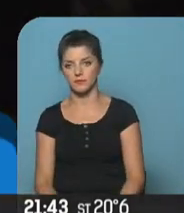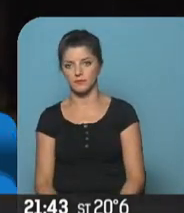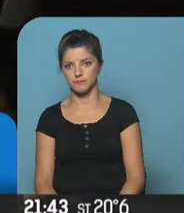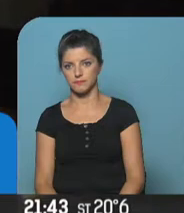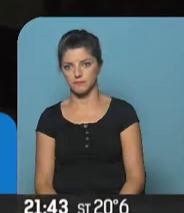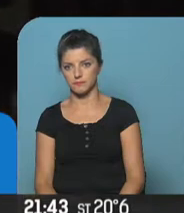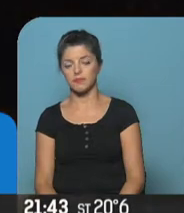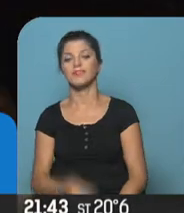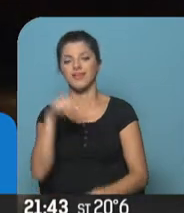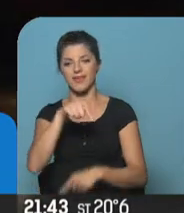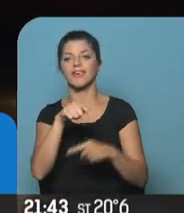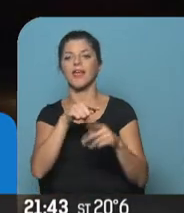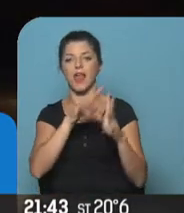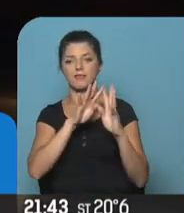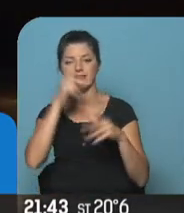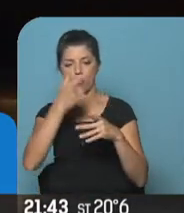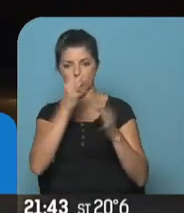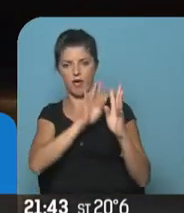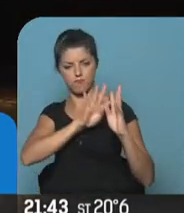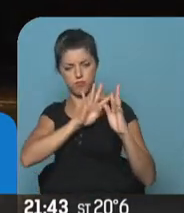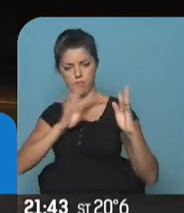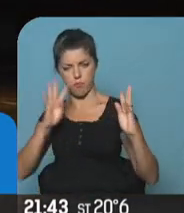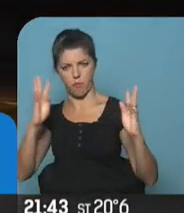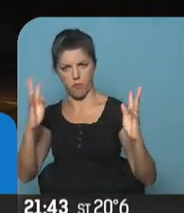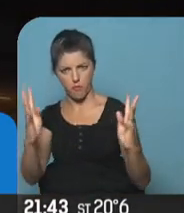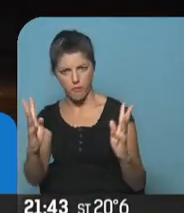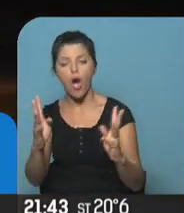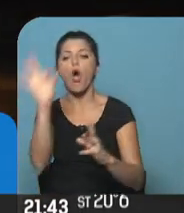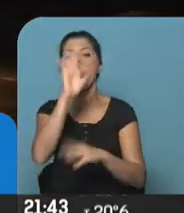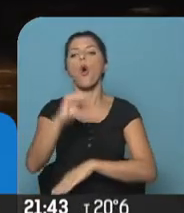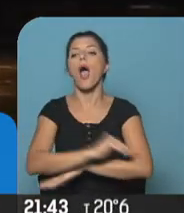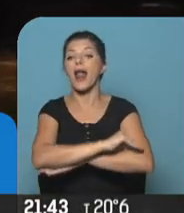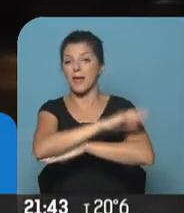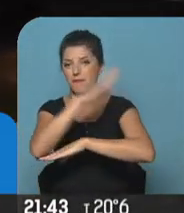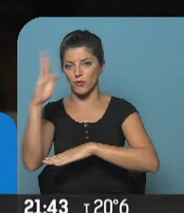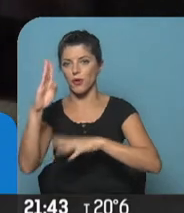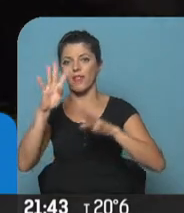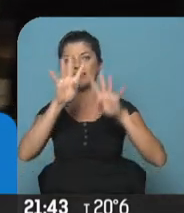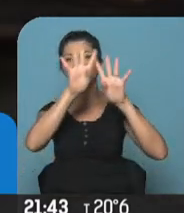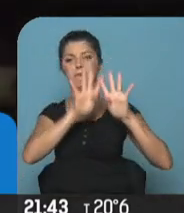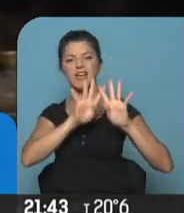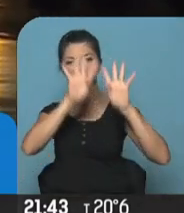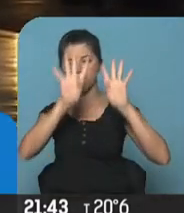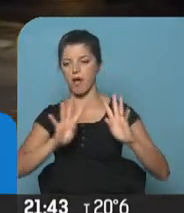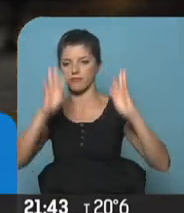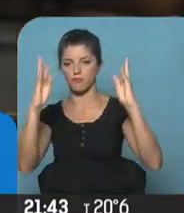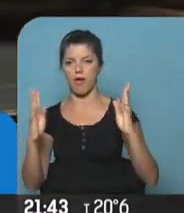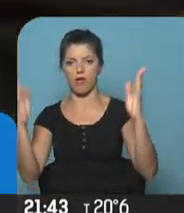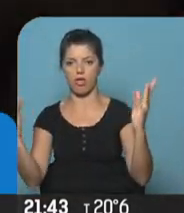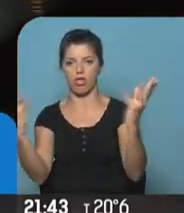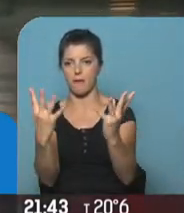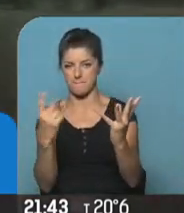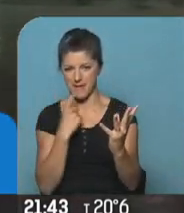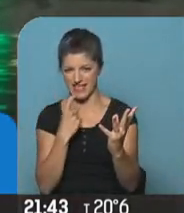el perímetro alrededor del Congreso o que durante la madrugada se valle el Congreso de la Nación, se pongan esas vallas de metal